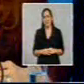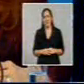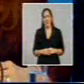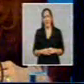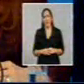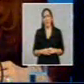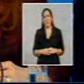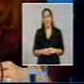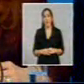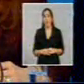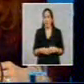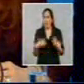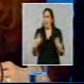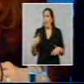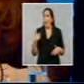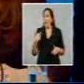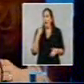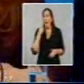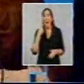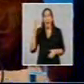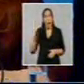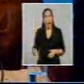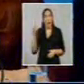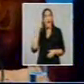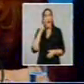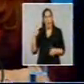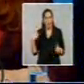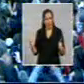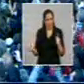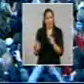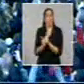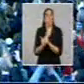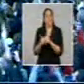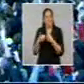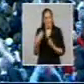No sabés el hombre que tuvo al lado.